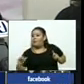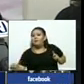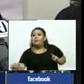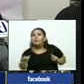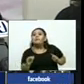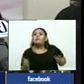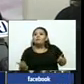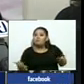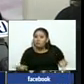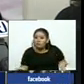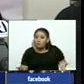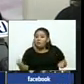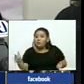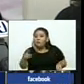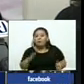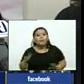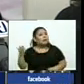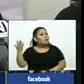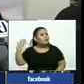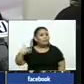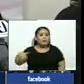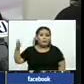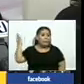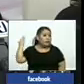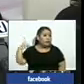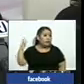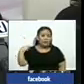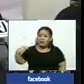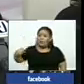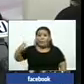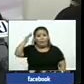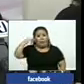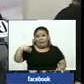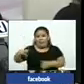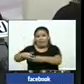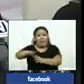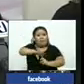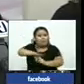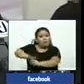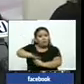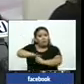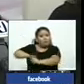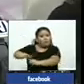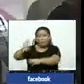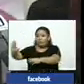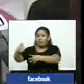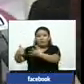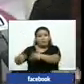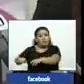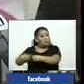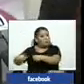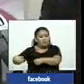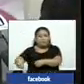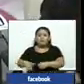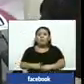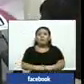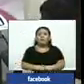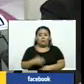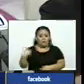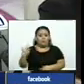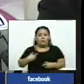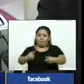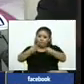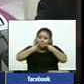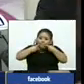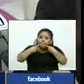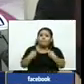y adolescentes, que históricamente han sido discriminados y vulnerados en sus derechos. Demandamos a la